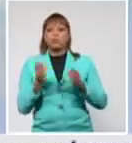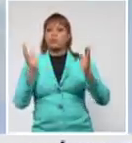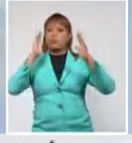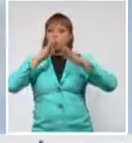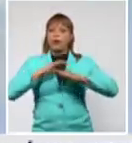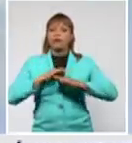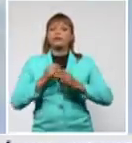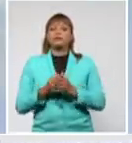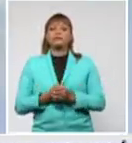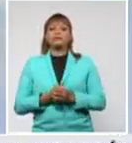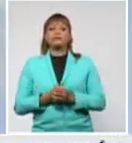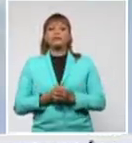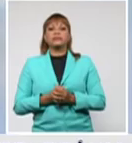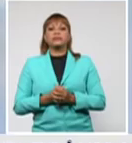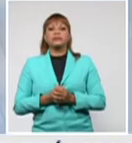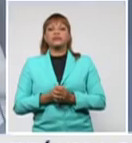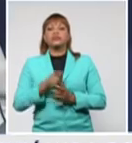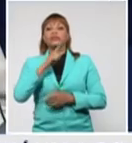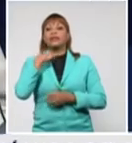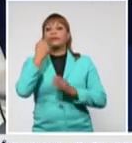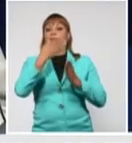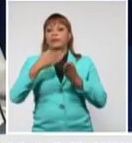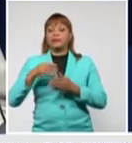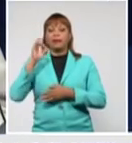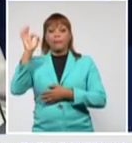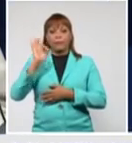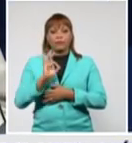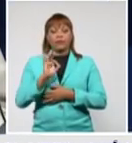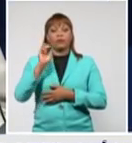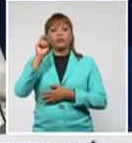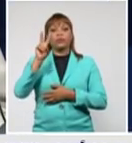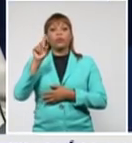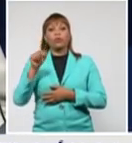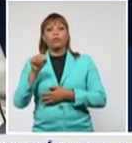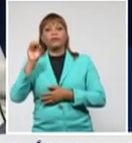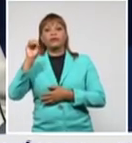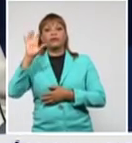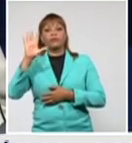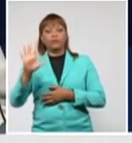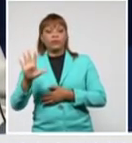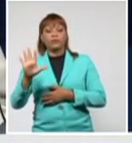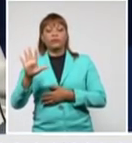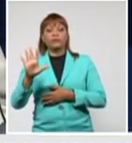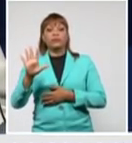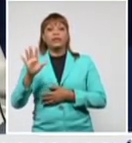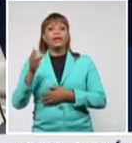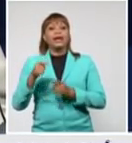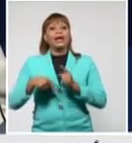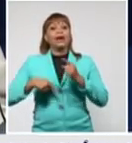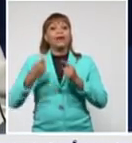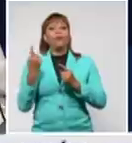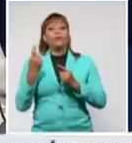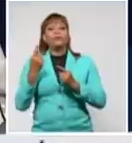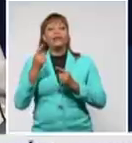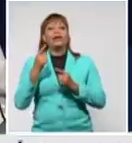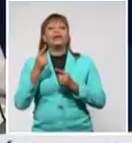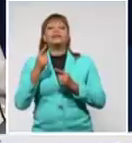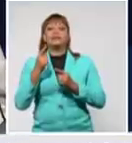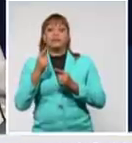eso hace que Cuba tenga una letalidad de 2,05% contra la letalidad del mundo, que es